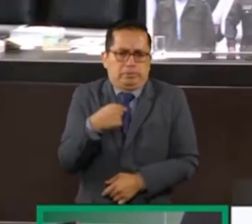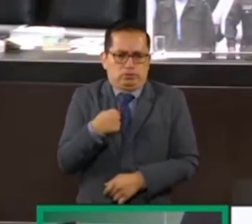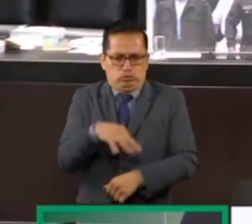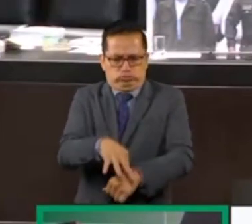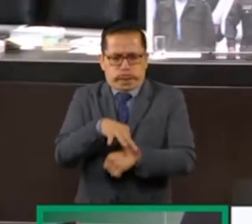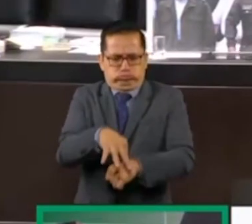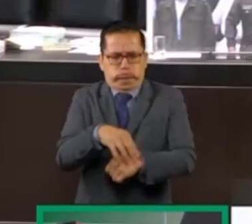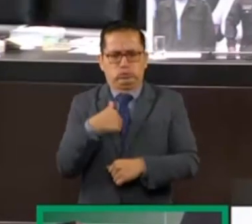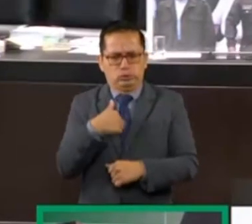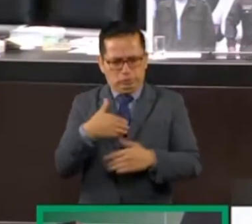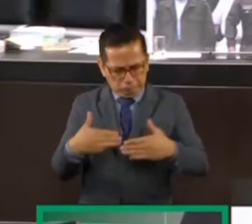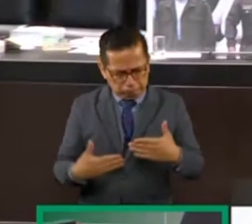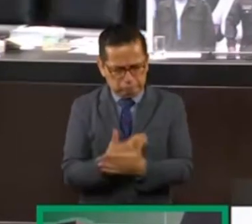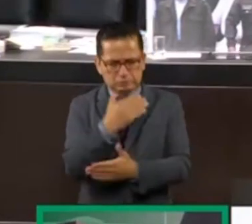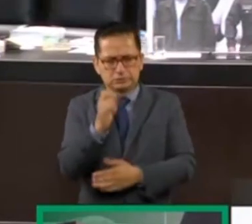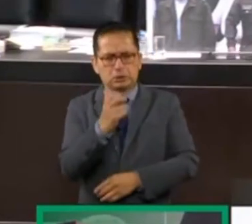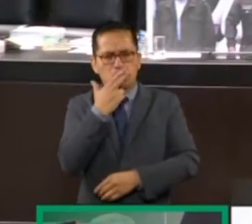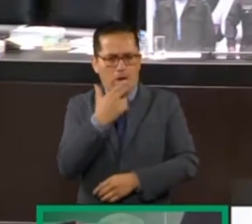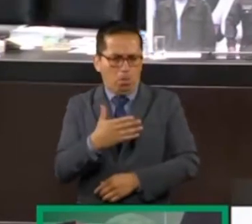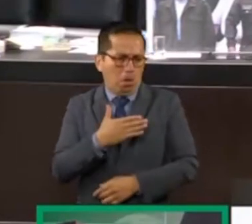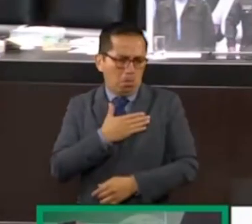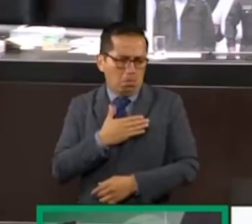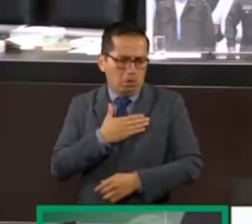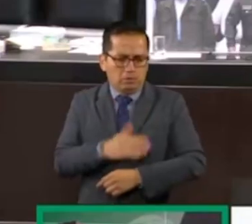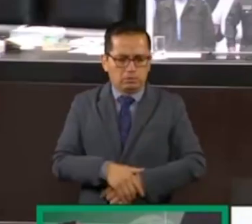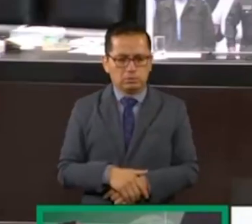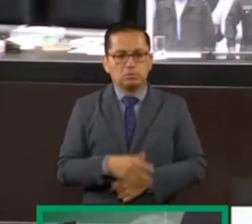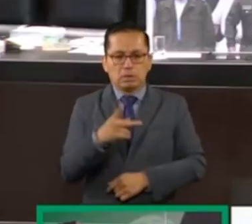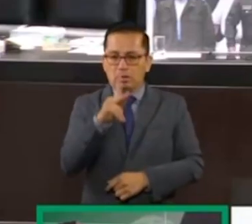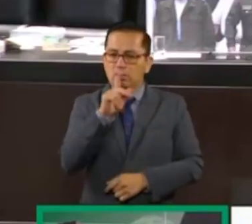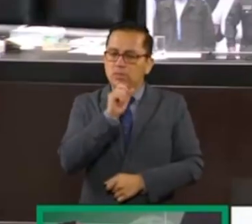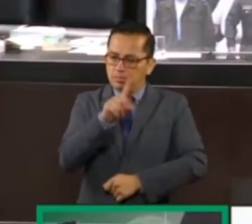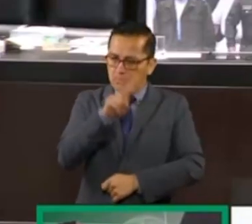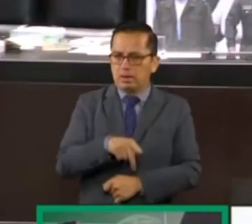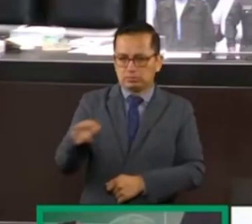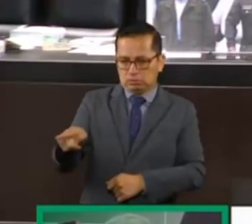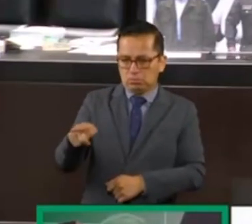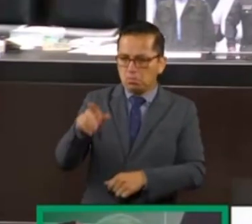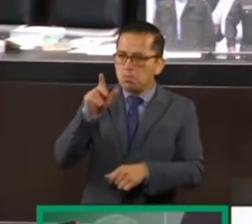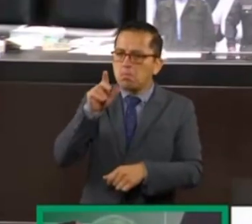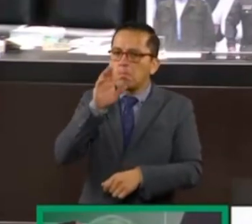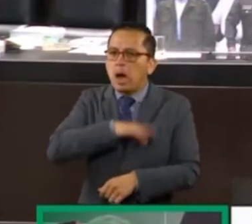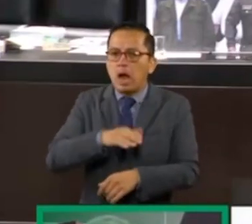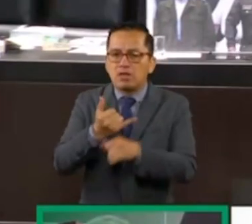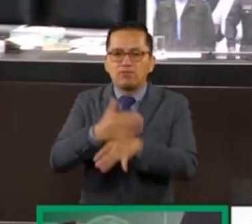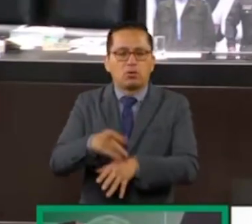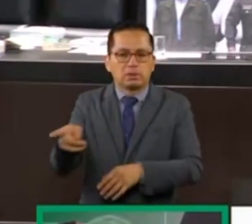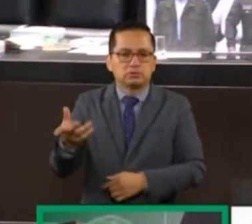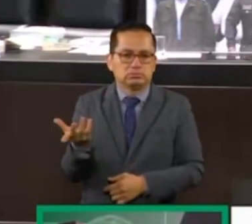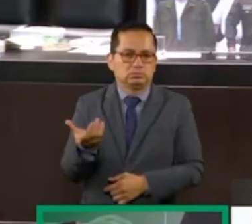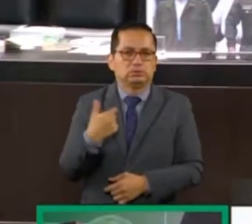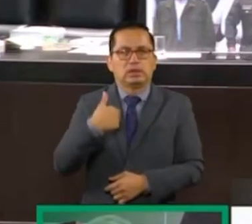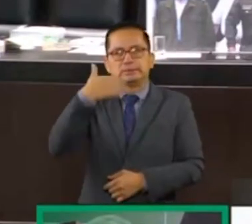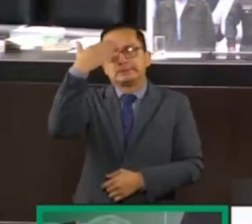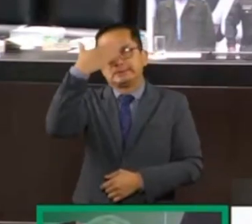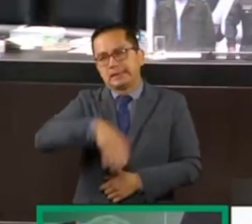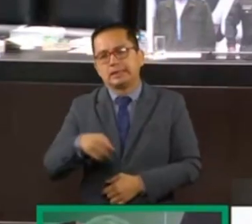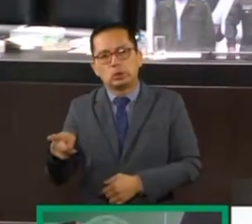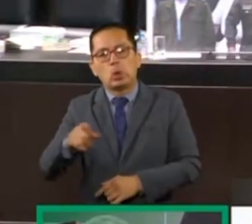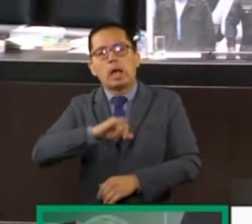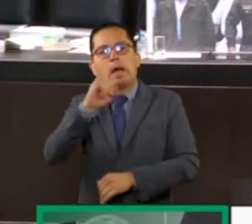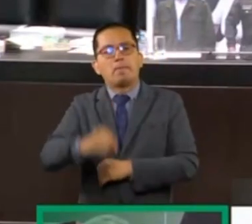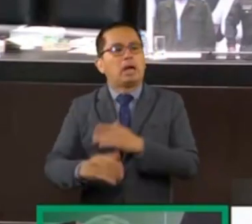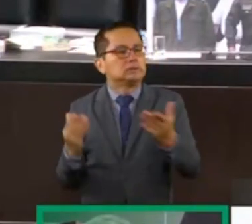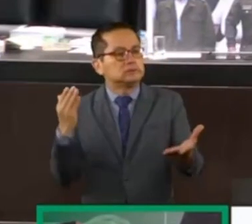chihuahuense. Pero además le quiero decir que usted está mal informado. Yo entiendo que eso suceda cuando no se está en contacto con el